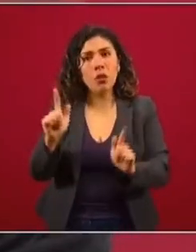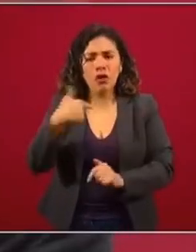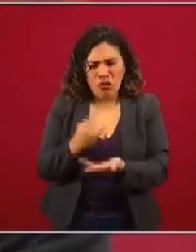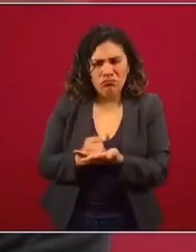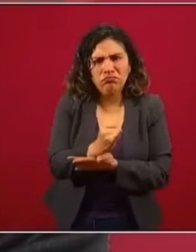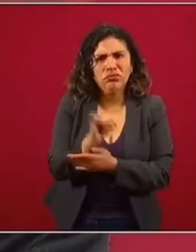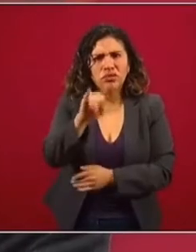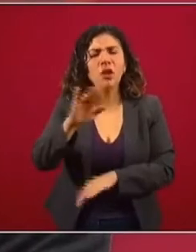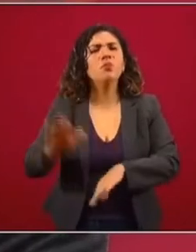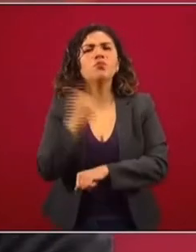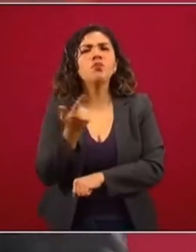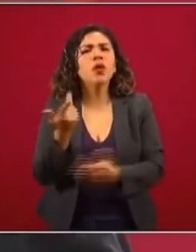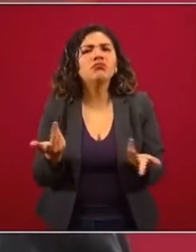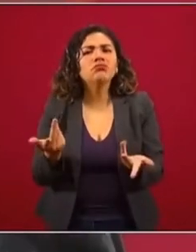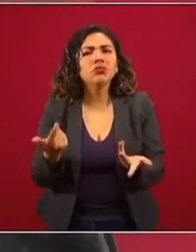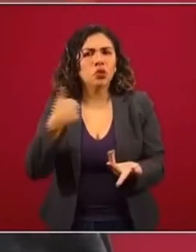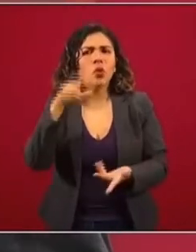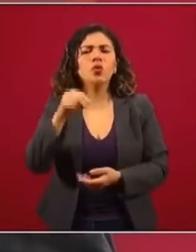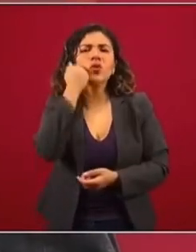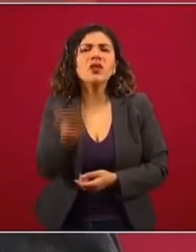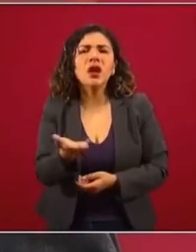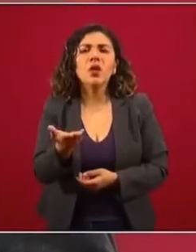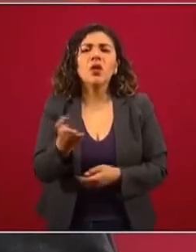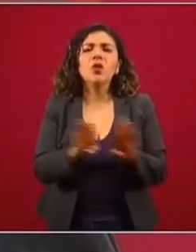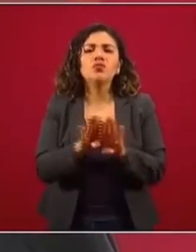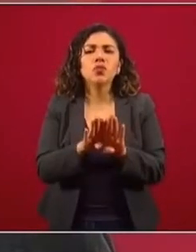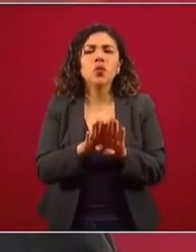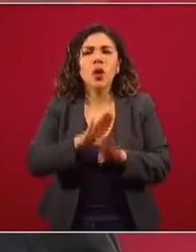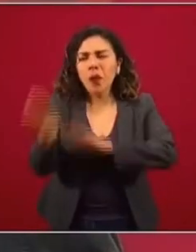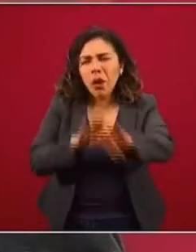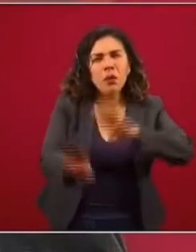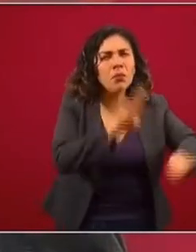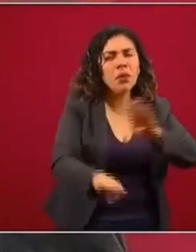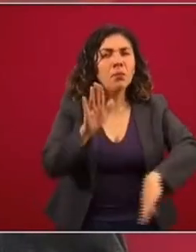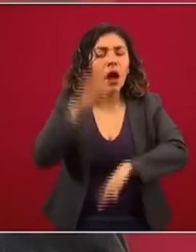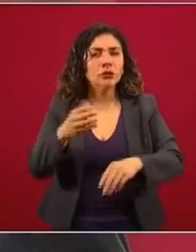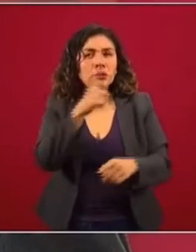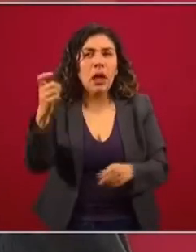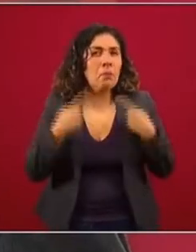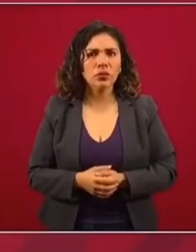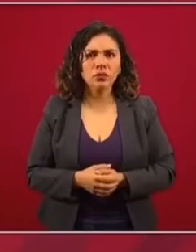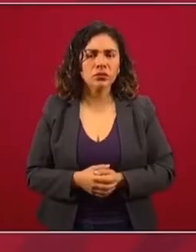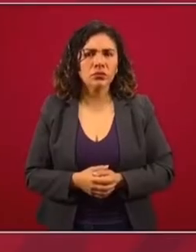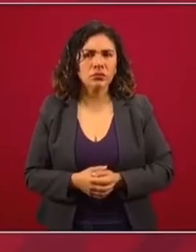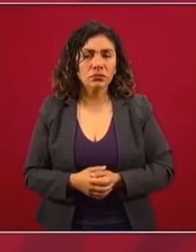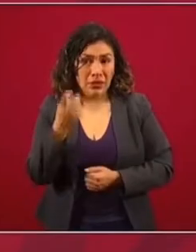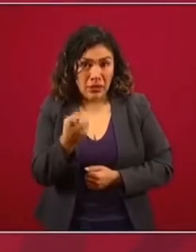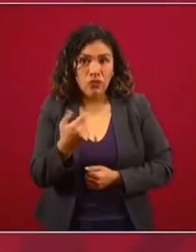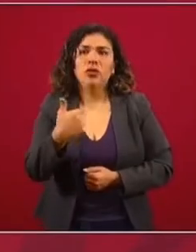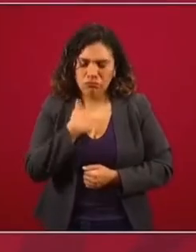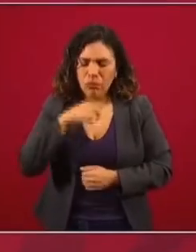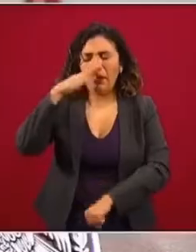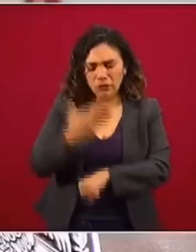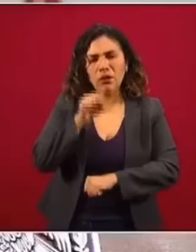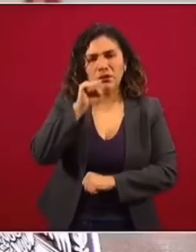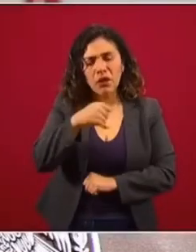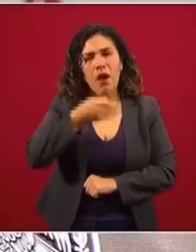porque no dice que perdían la vida cientos de personas, eso lo asumo.